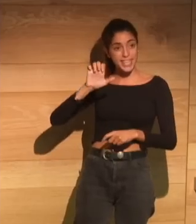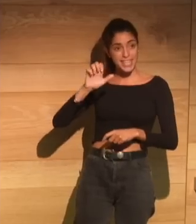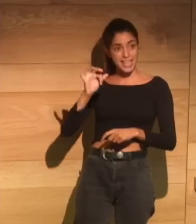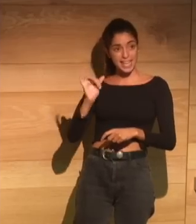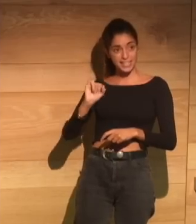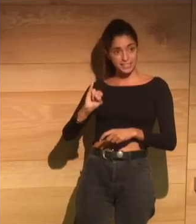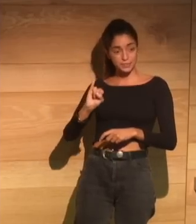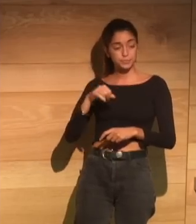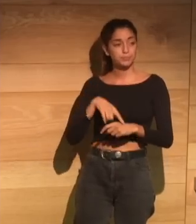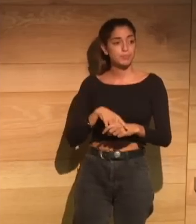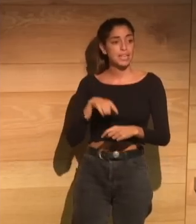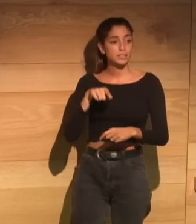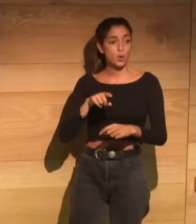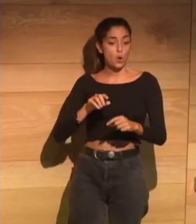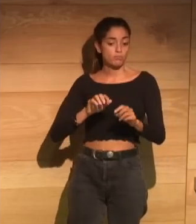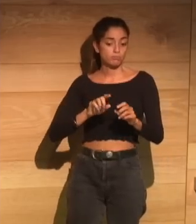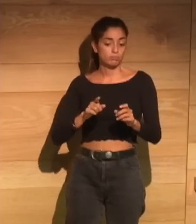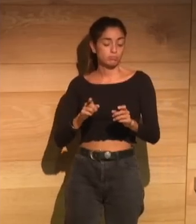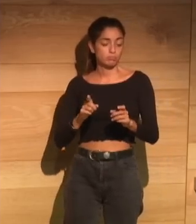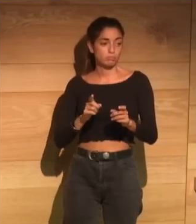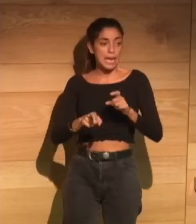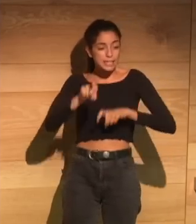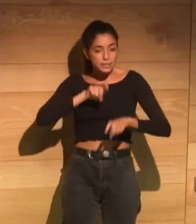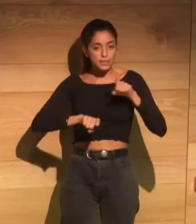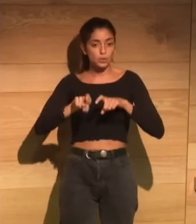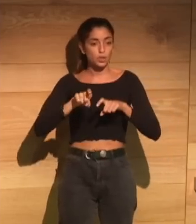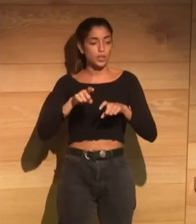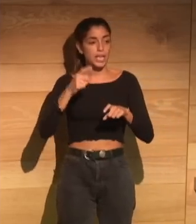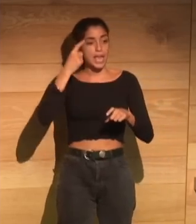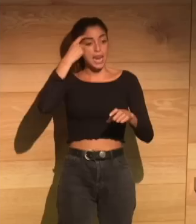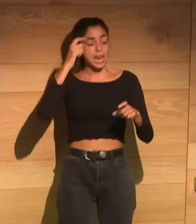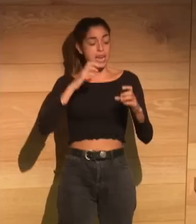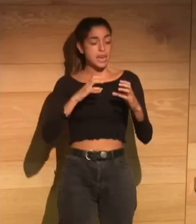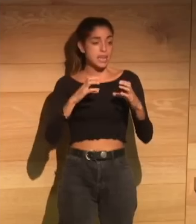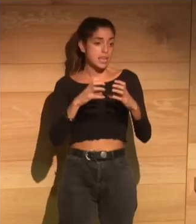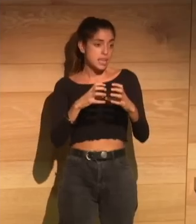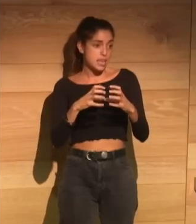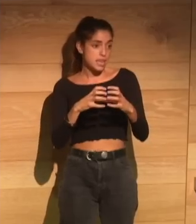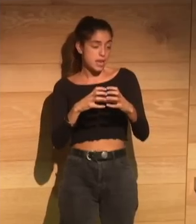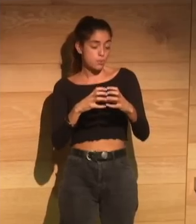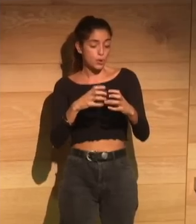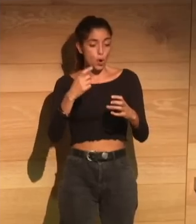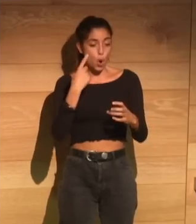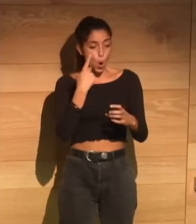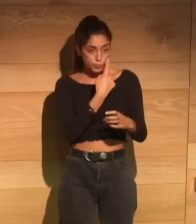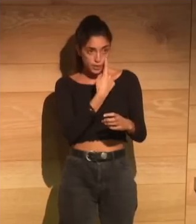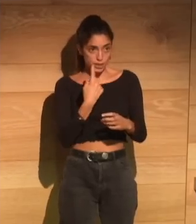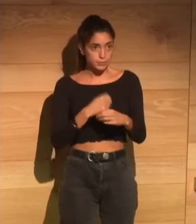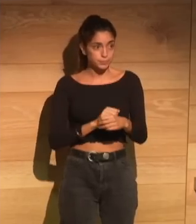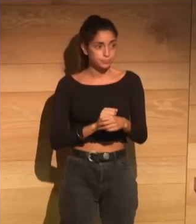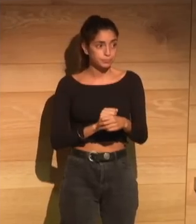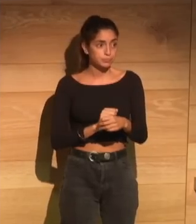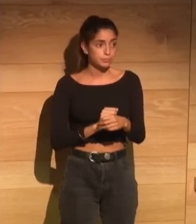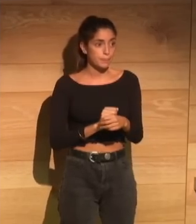muy discutido en neurooptica. No está tan claro que opere de esa manera. Pero digamos